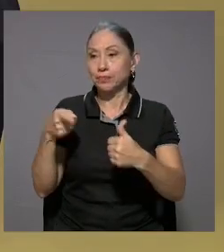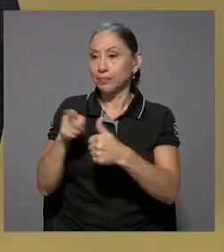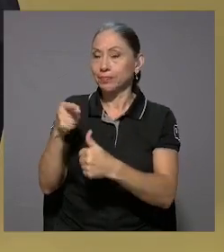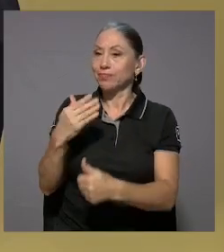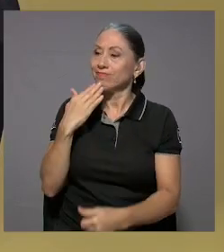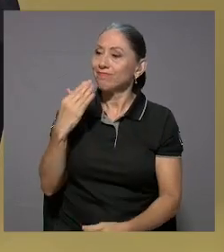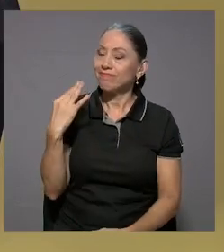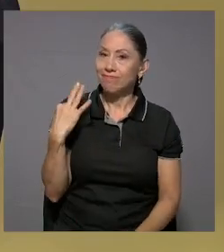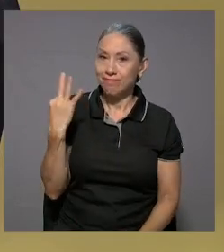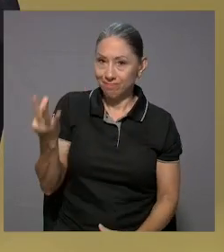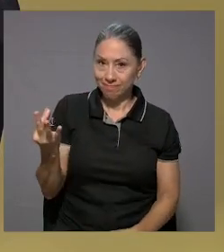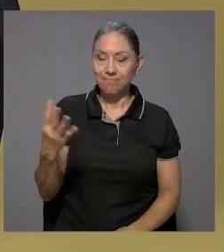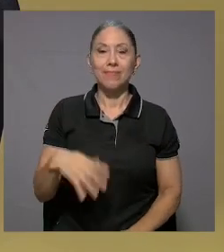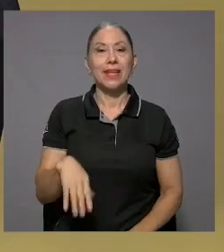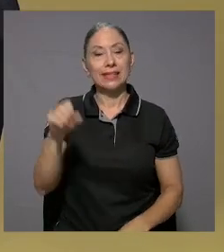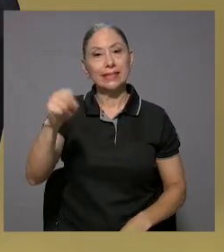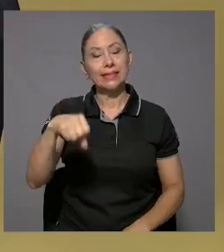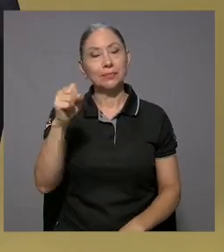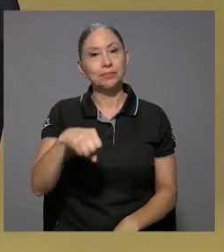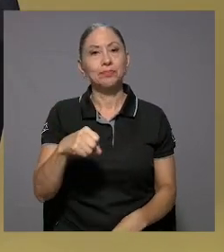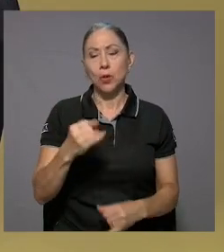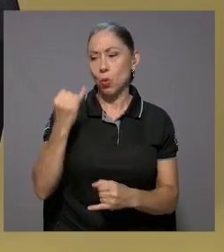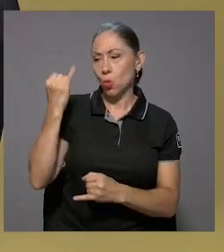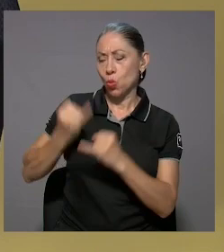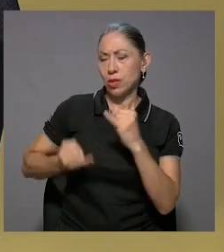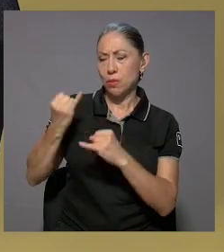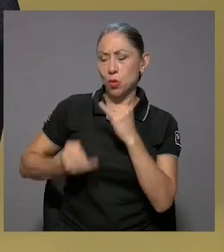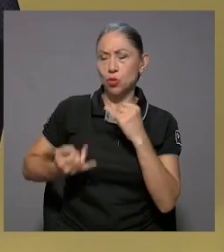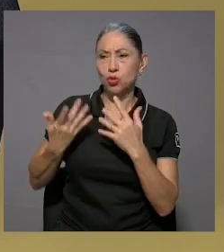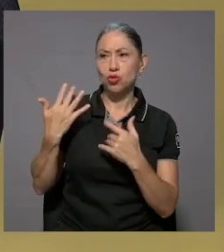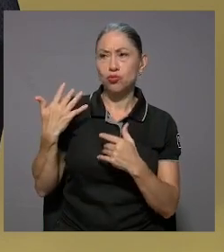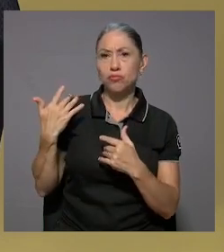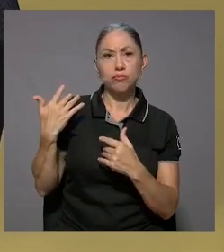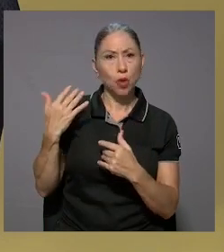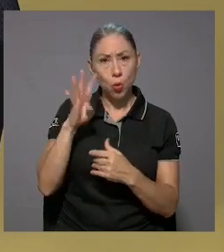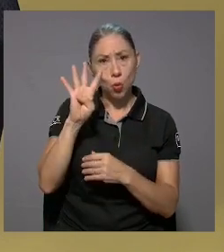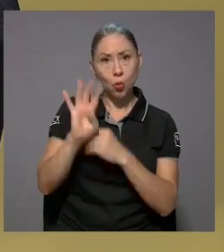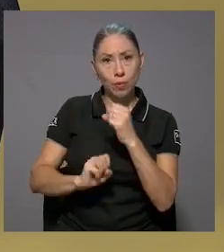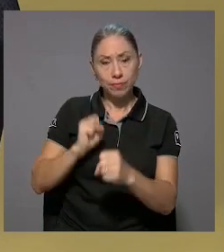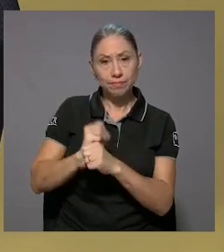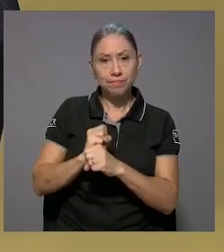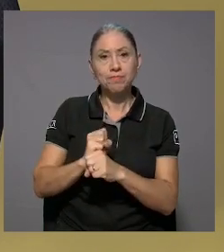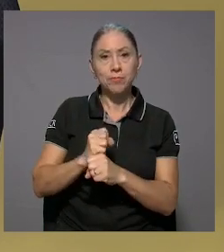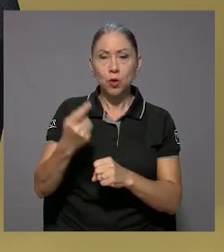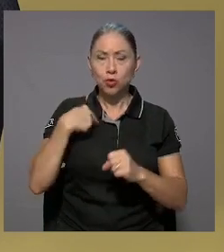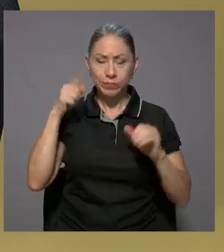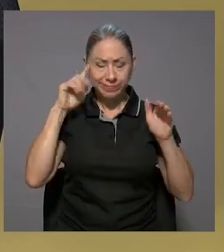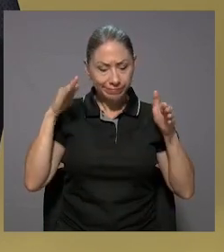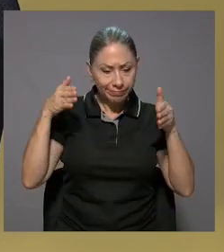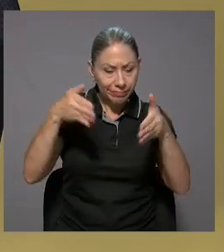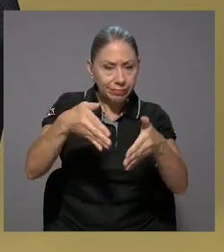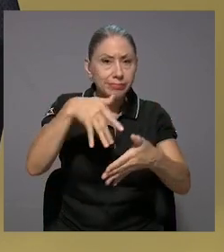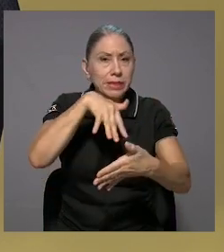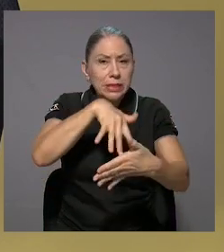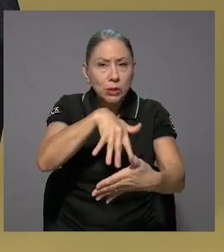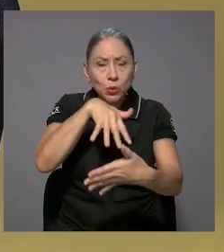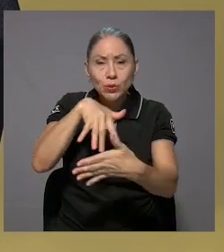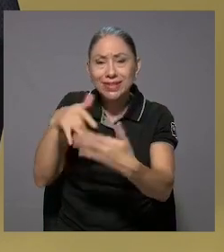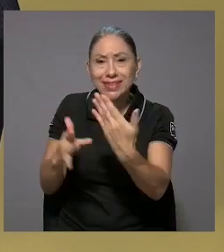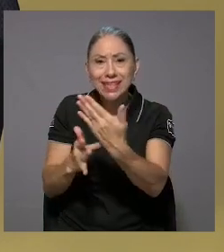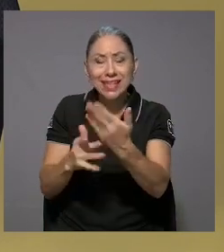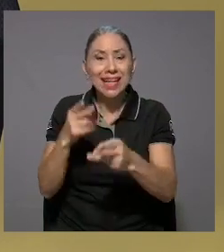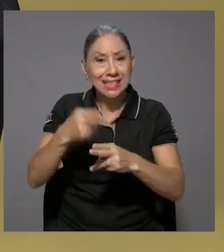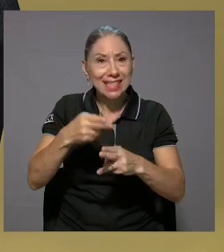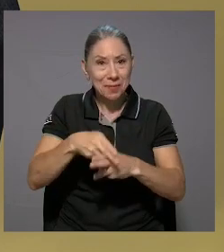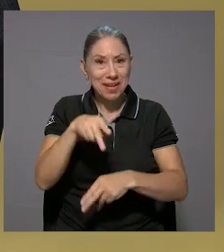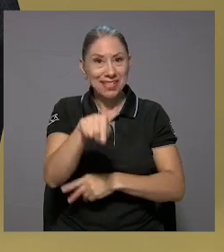gracias por esta invitación. Y sí, bueno, en los últimos ya 4 años lo que me he dedicado es a estudiar estas